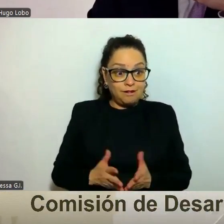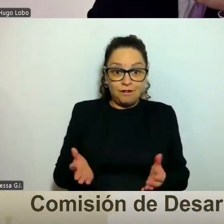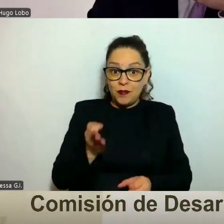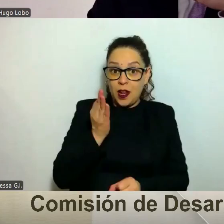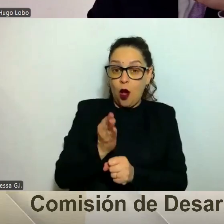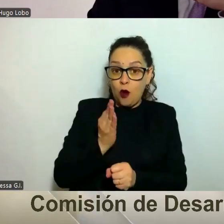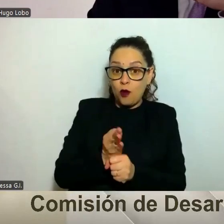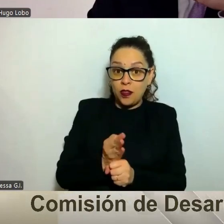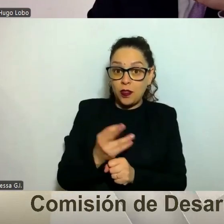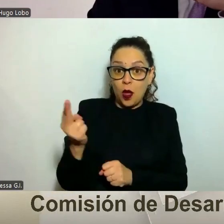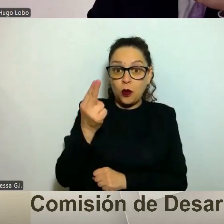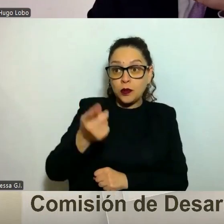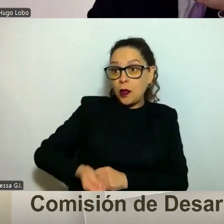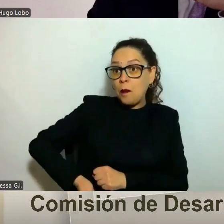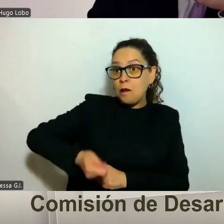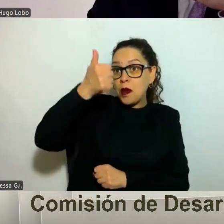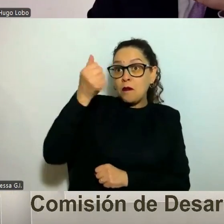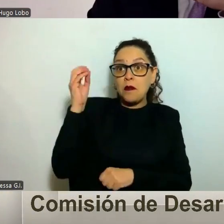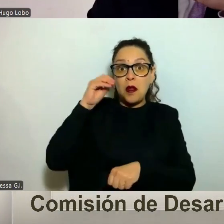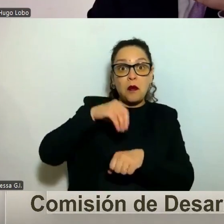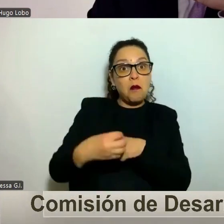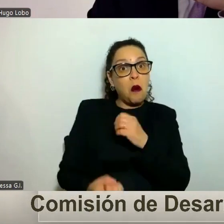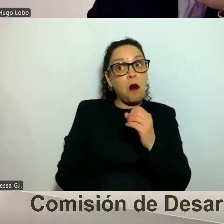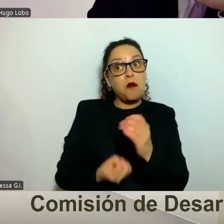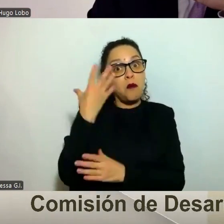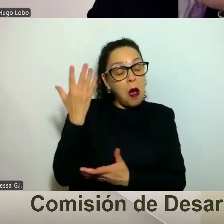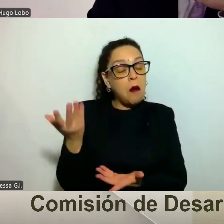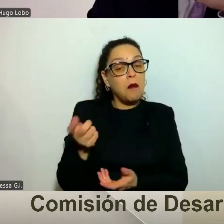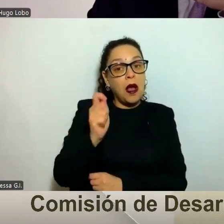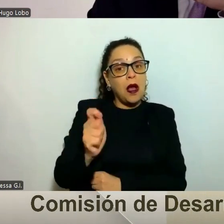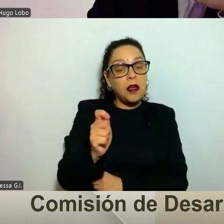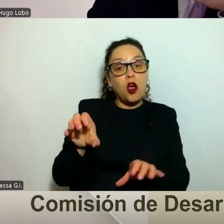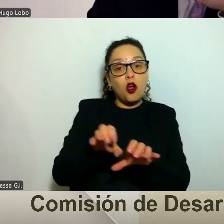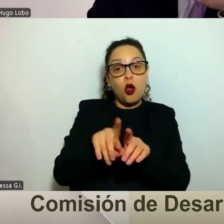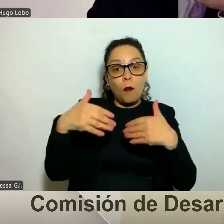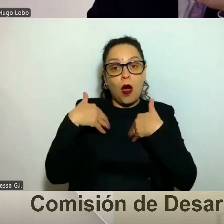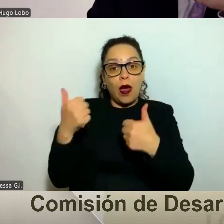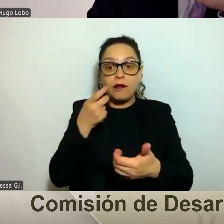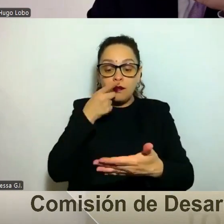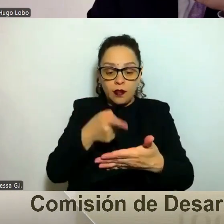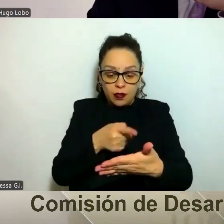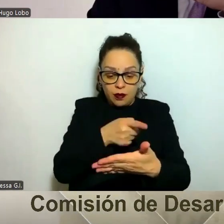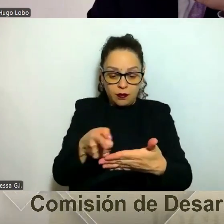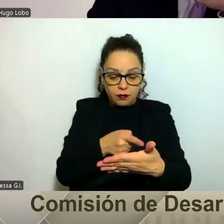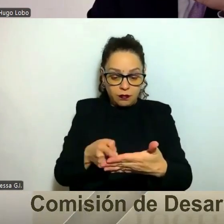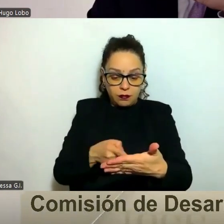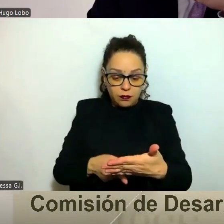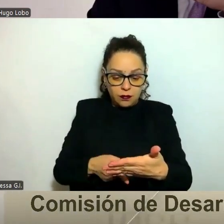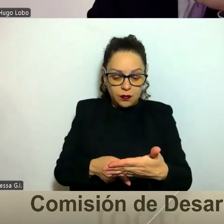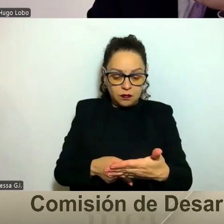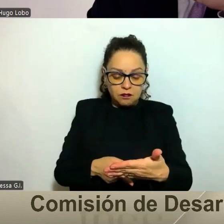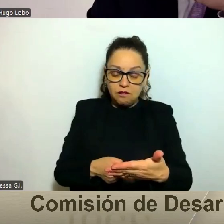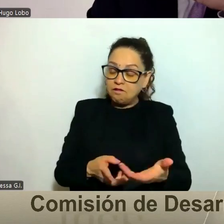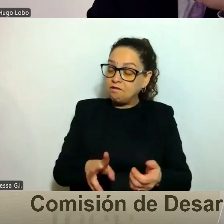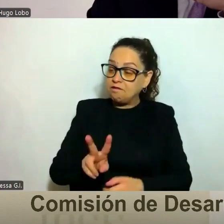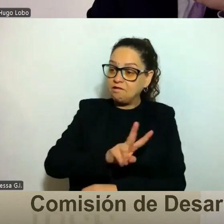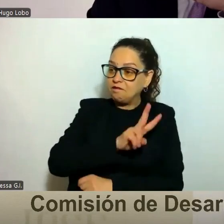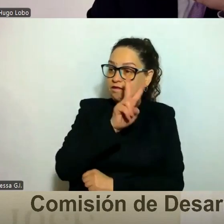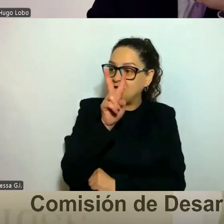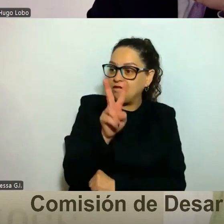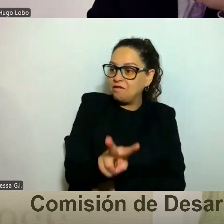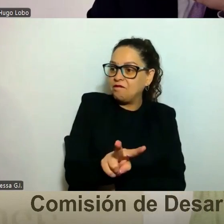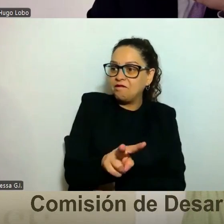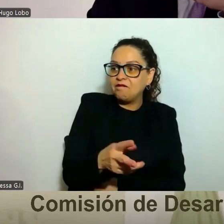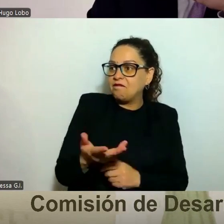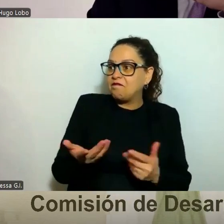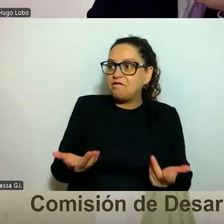interpretación y le concedemos un dictamen aprobando esta modificación de uso de suelo. O sea, el mensaje sigue siendo poco